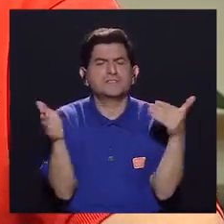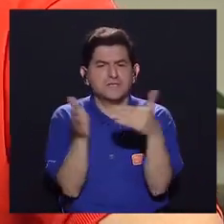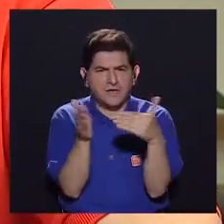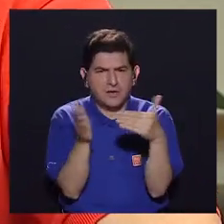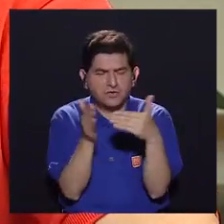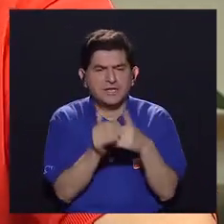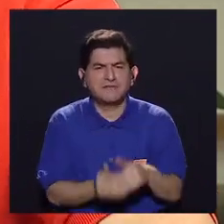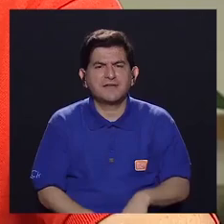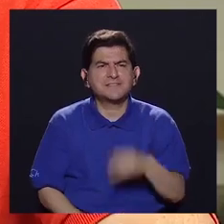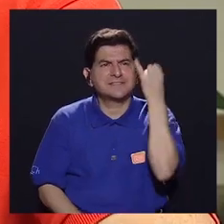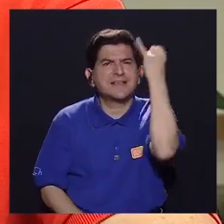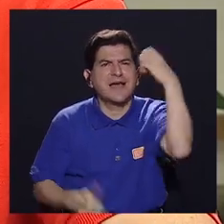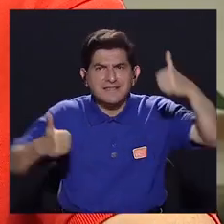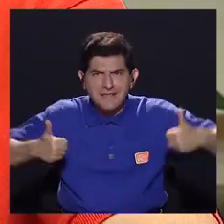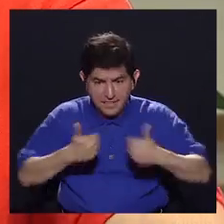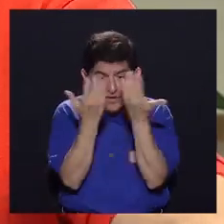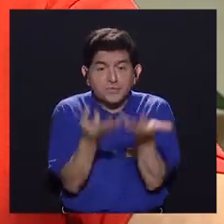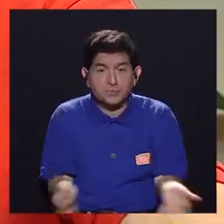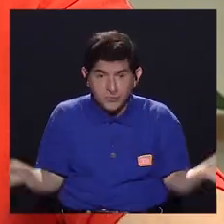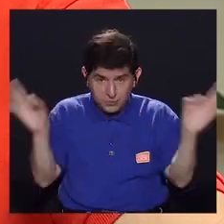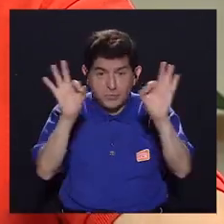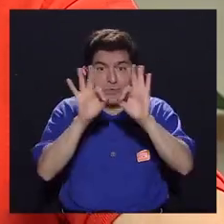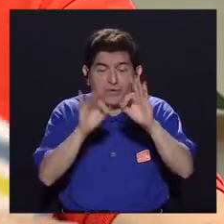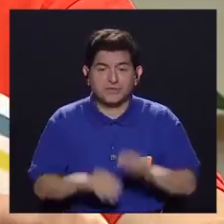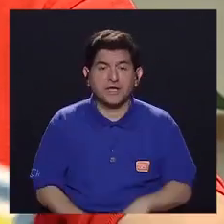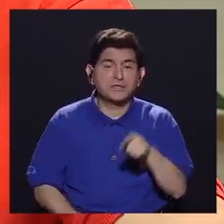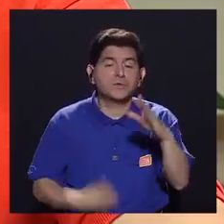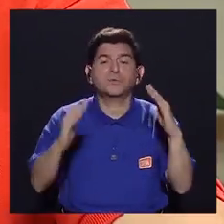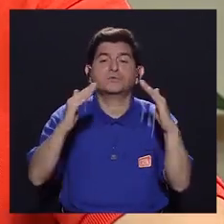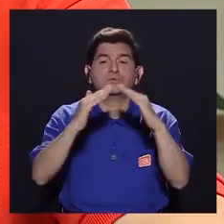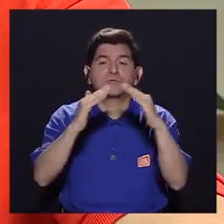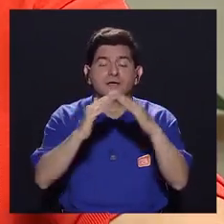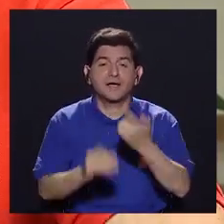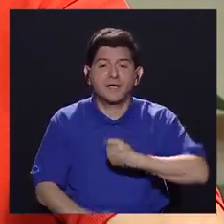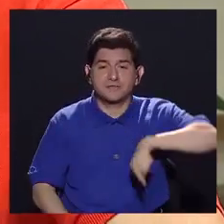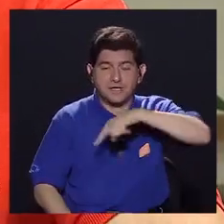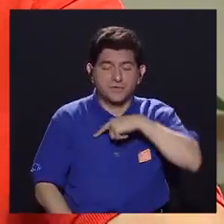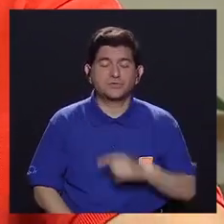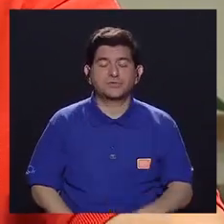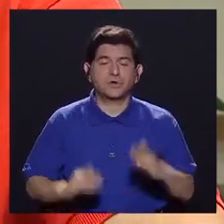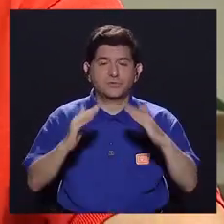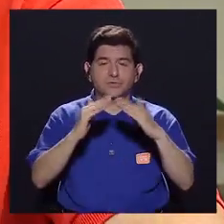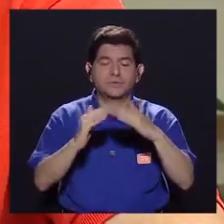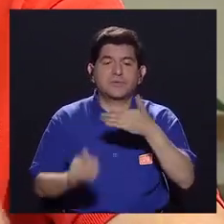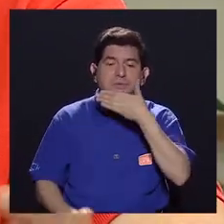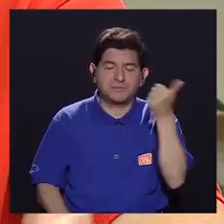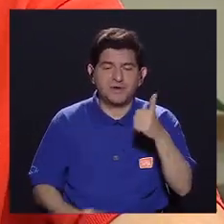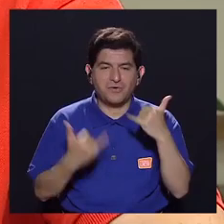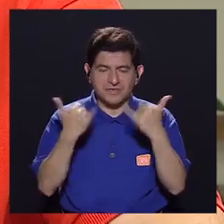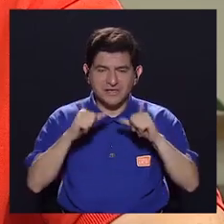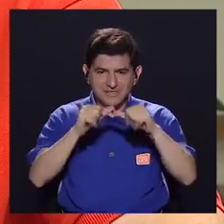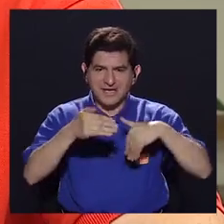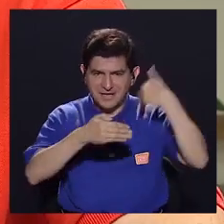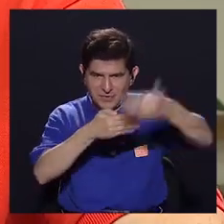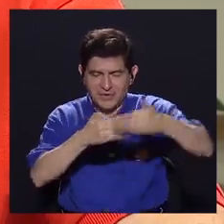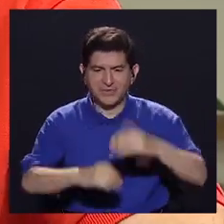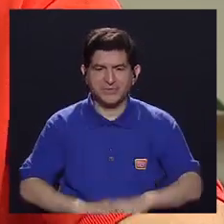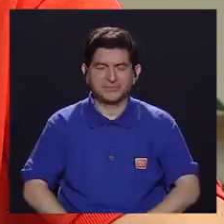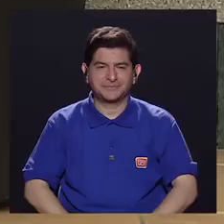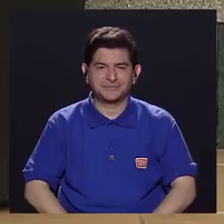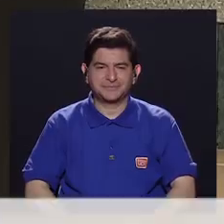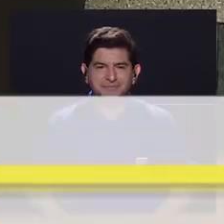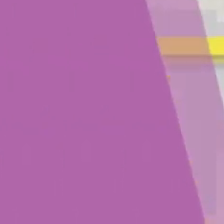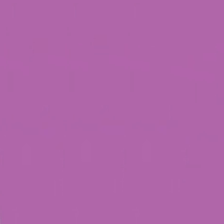retomar eso del reto porque me parece que eso es fundamental. Y en sus hogares somos Vivir Mejor. Quédense con nosotros y ya casi regresamos.